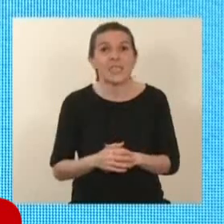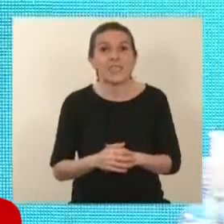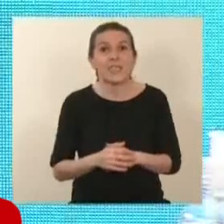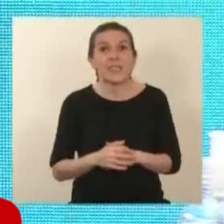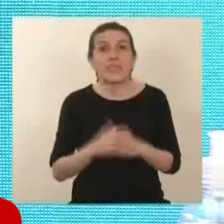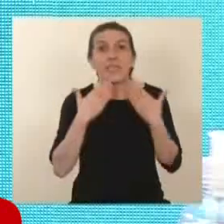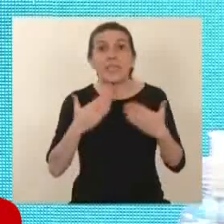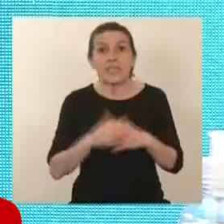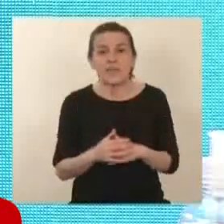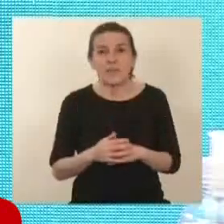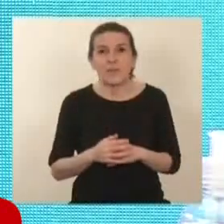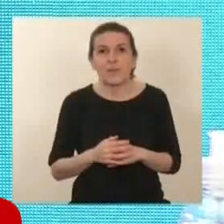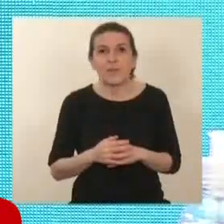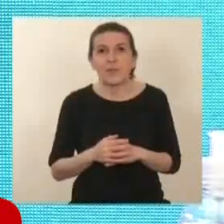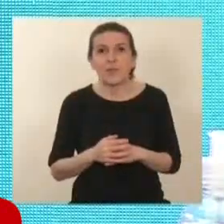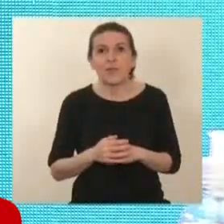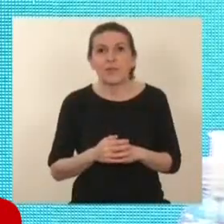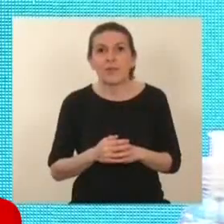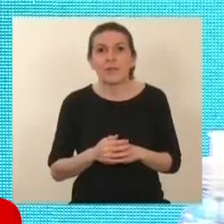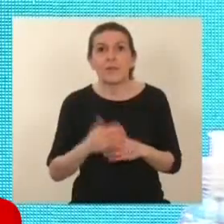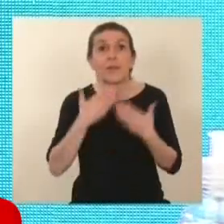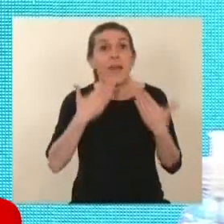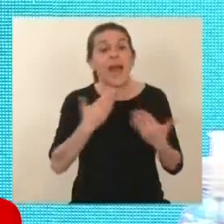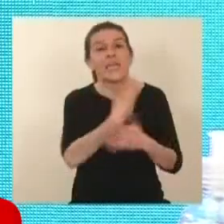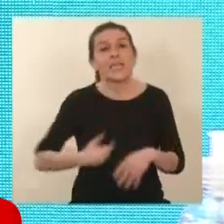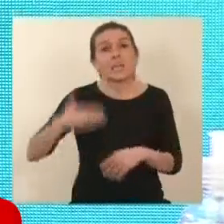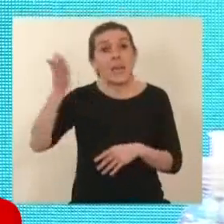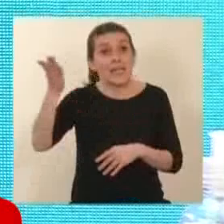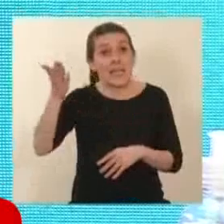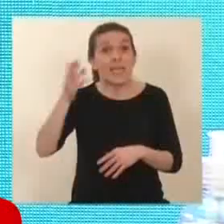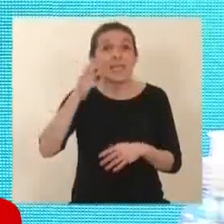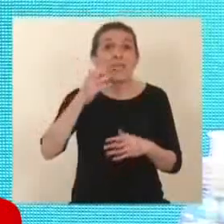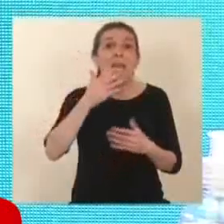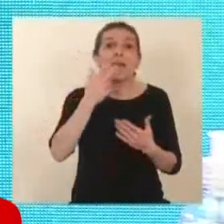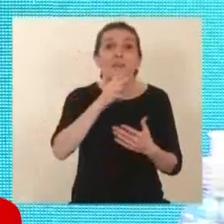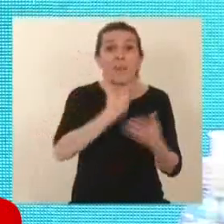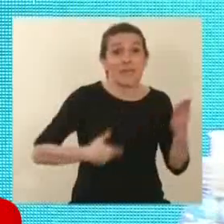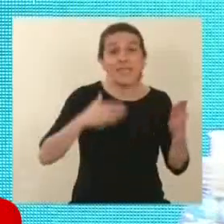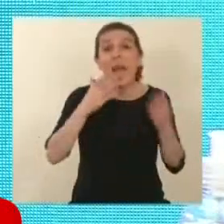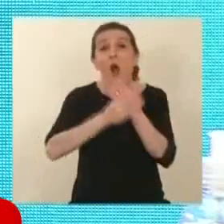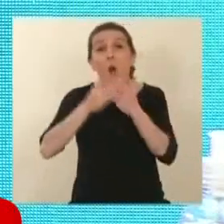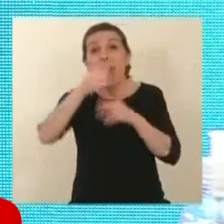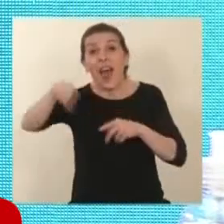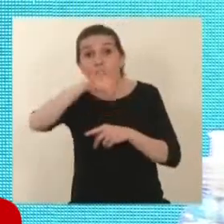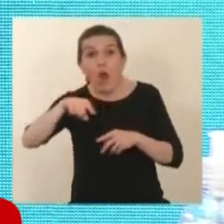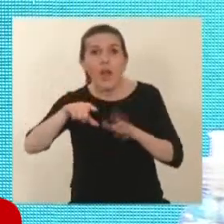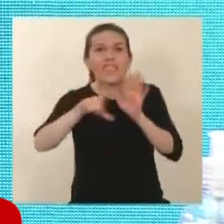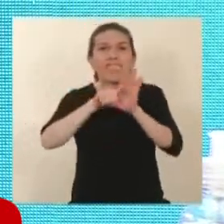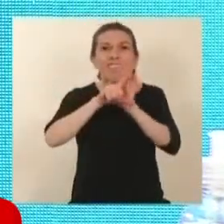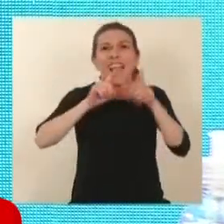Gracias. Gracias, presidente. Gracias, vicepresidenta, gobernadores, gobernadoras, legisladores,